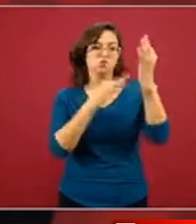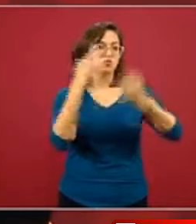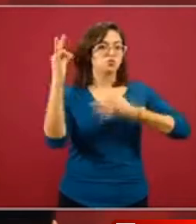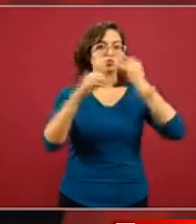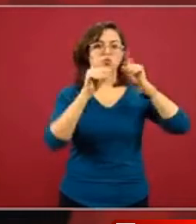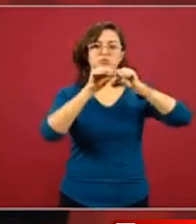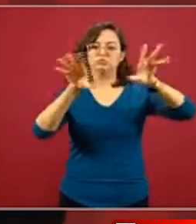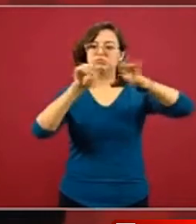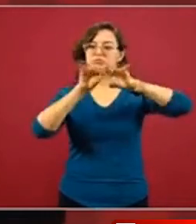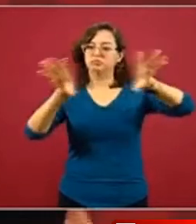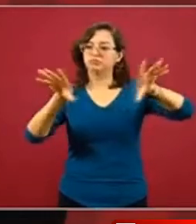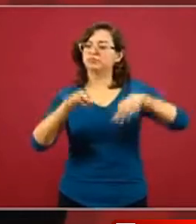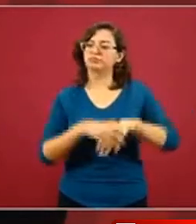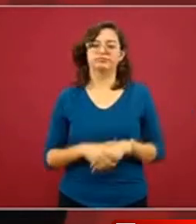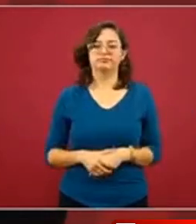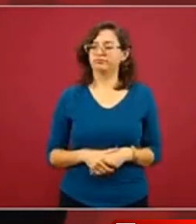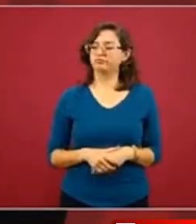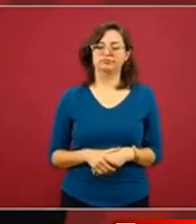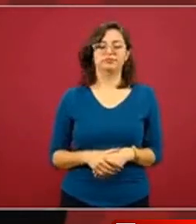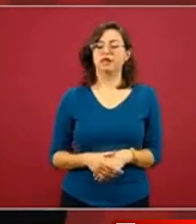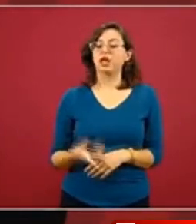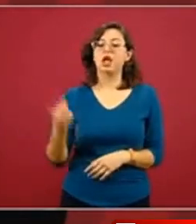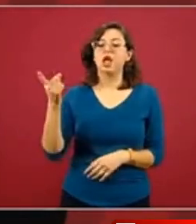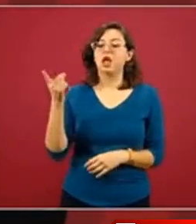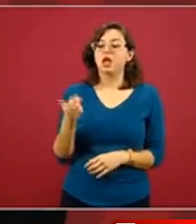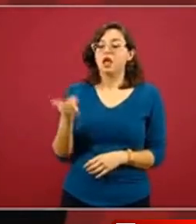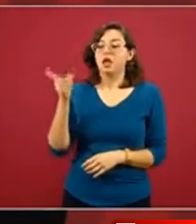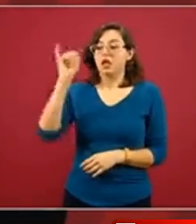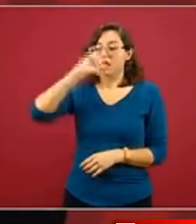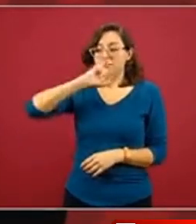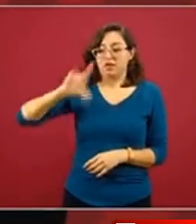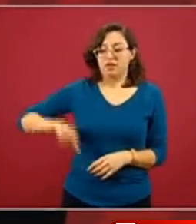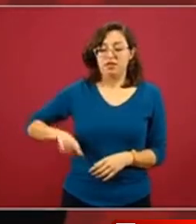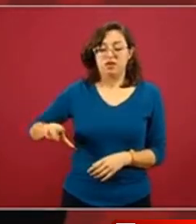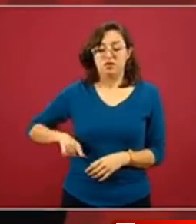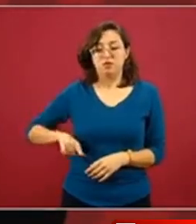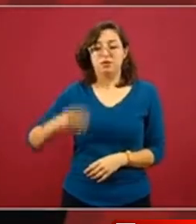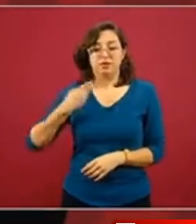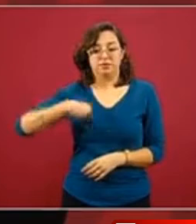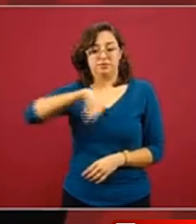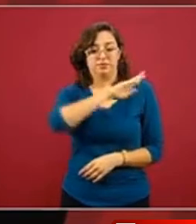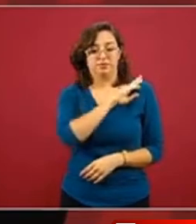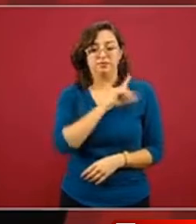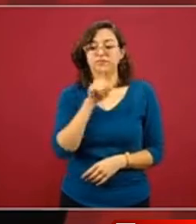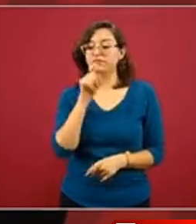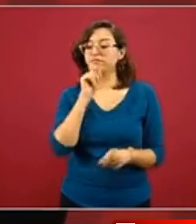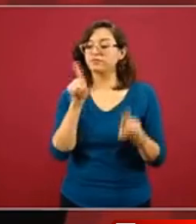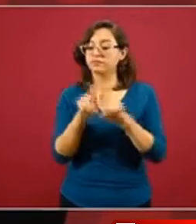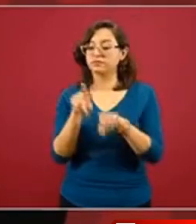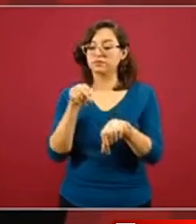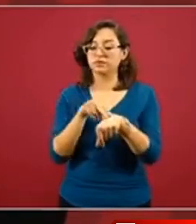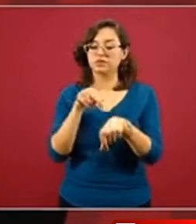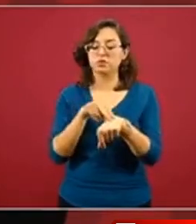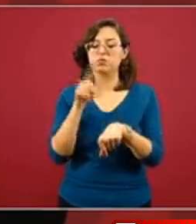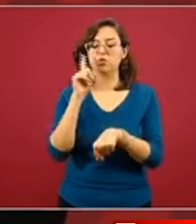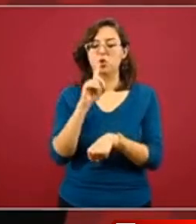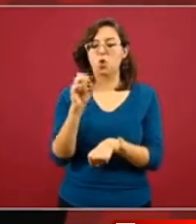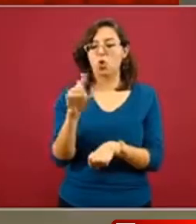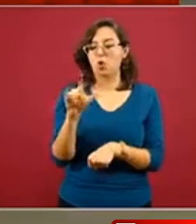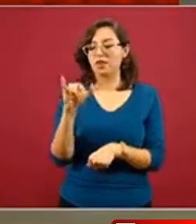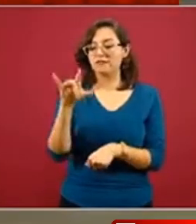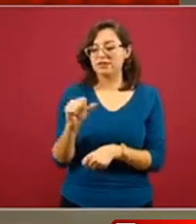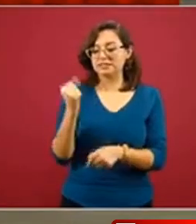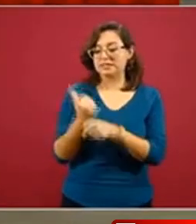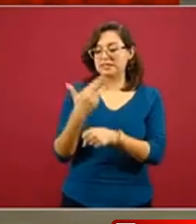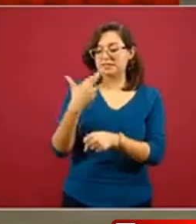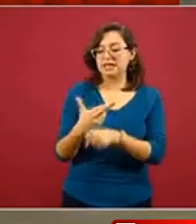información, desde la primera conferencia de prensa de la doctora Sheinbaum, y recordarán que la doctora Oliva López Arellano, secretaria de Salud de la Ciudad de